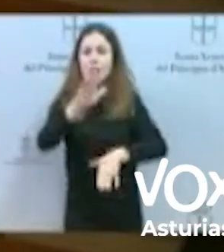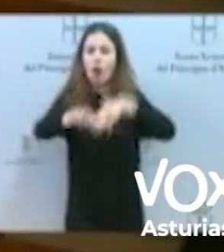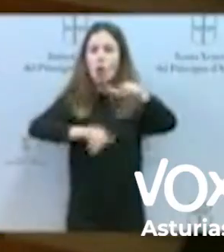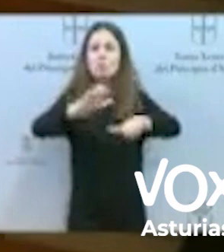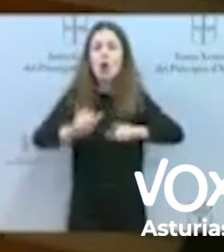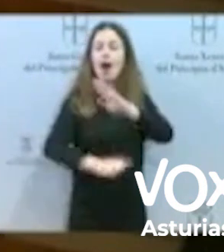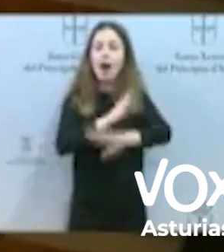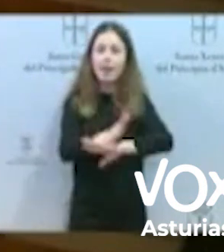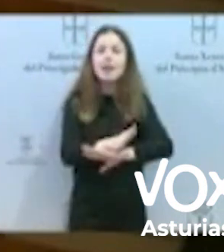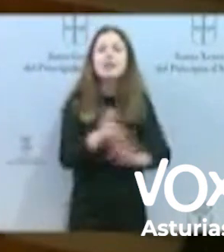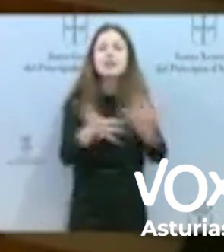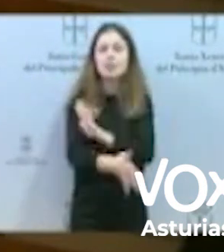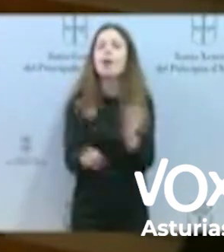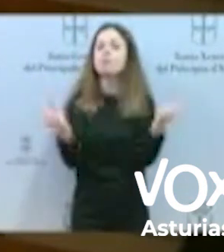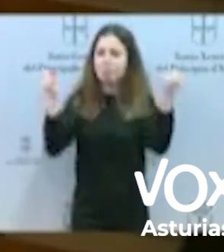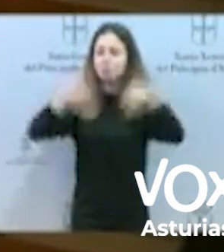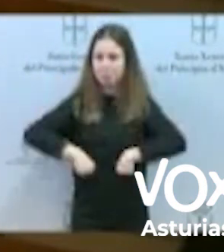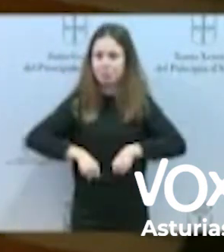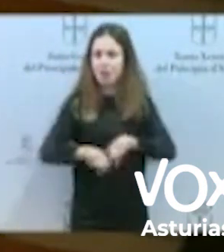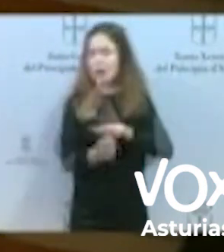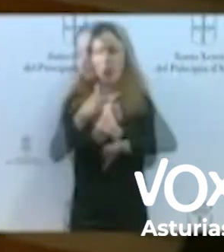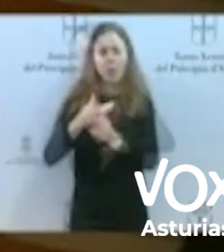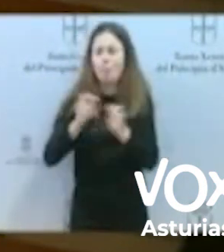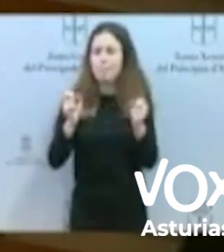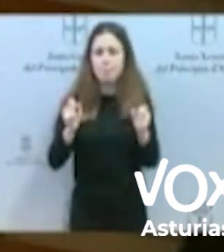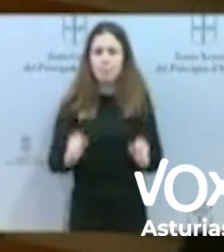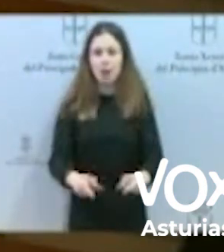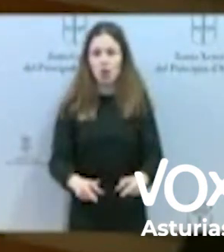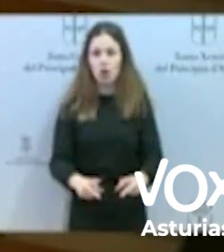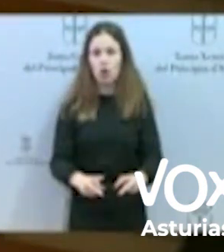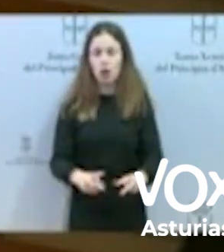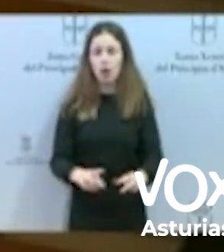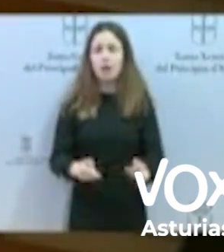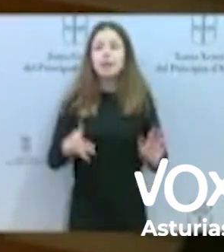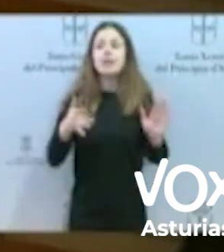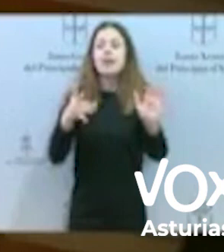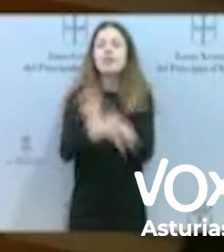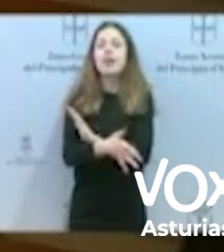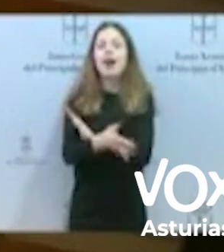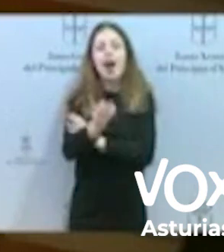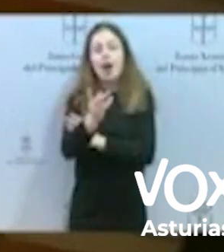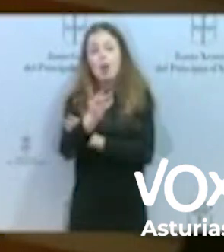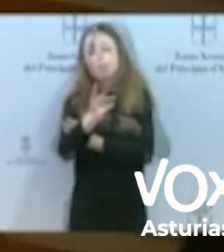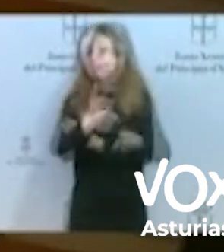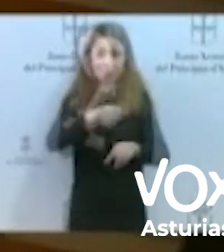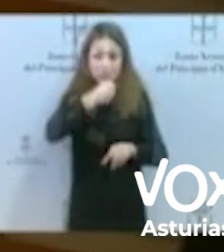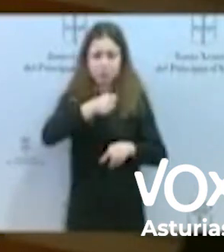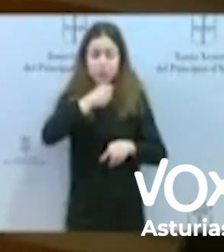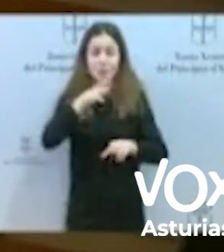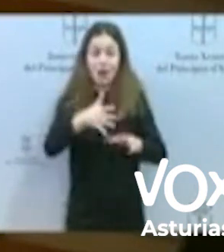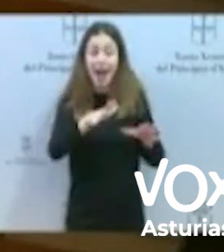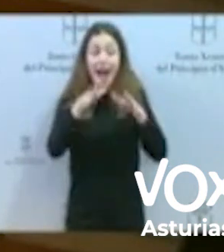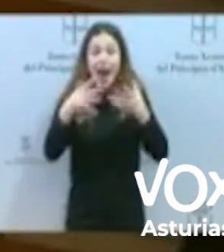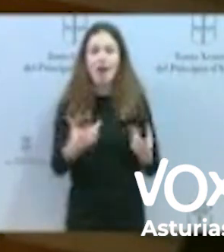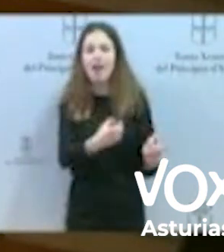Desamparados por su gobierno, el campeón de la ayuda social. Su supuesto enfoque social se muestra cada vez más obsoleto. Por mucho